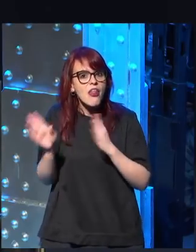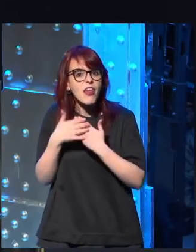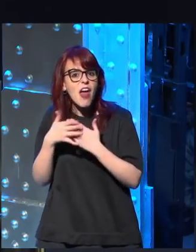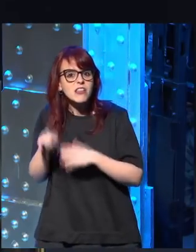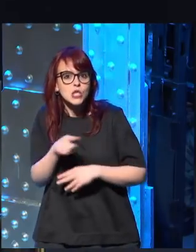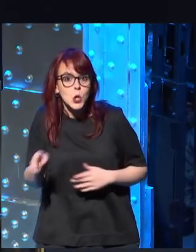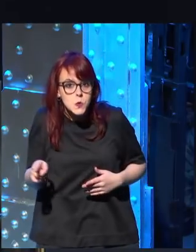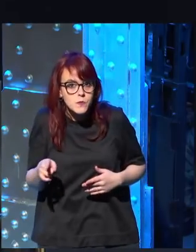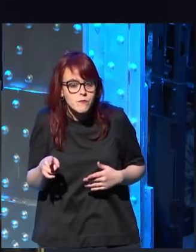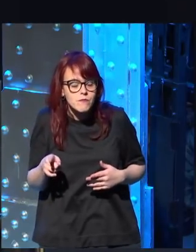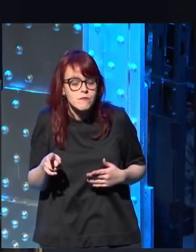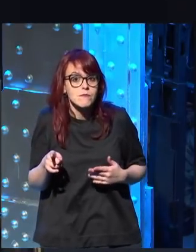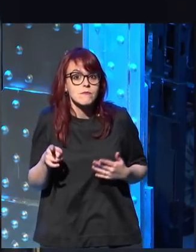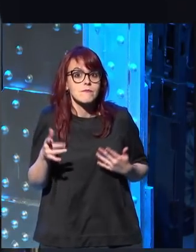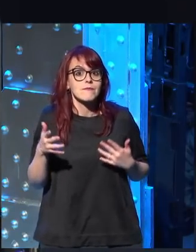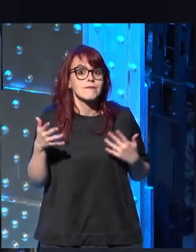en la habitación?